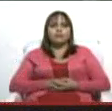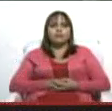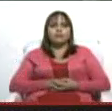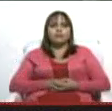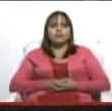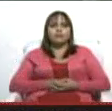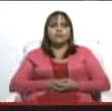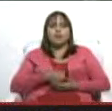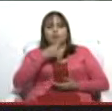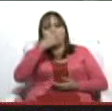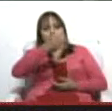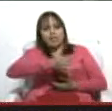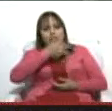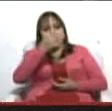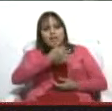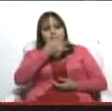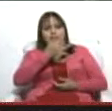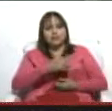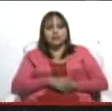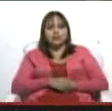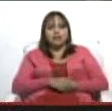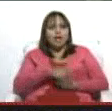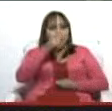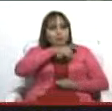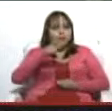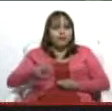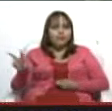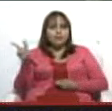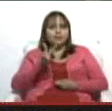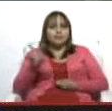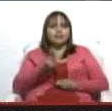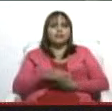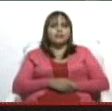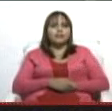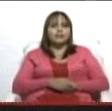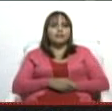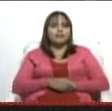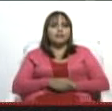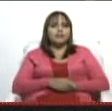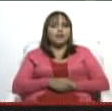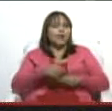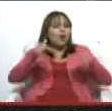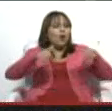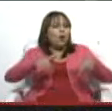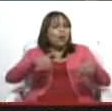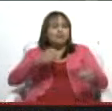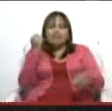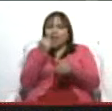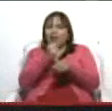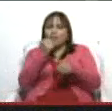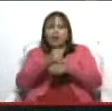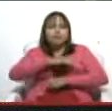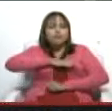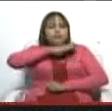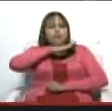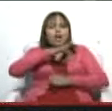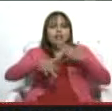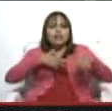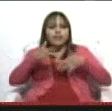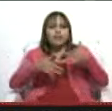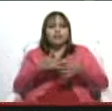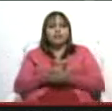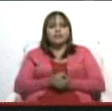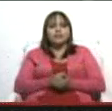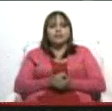Muy buenas tardes a todo el pueblo de Venezuela. Hoy ha sido una intensa jornada de trabajo por